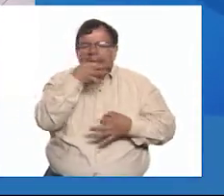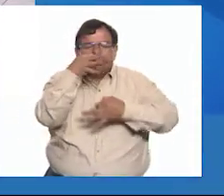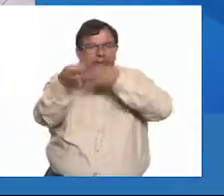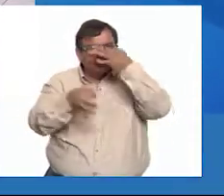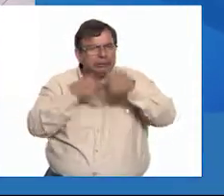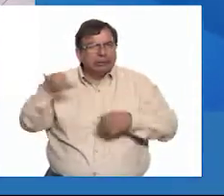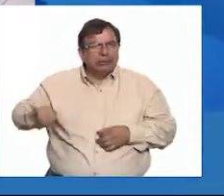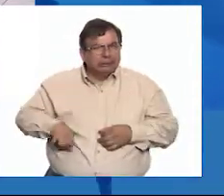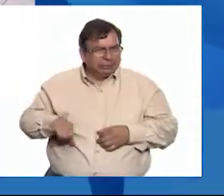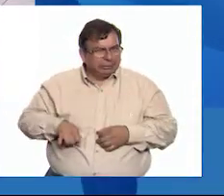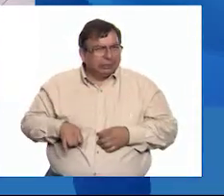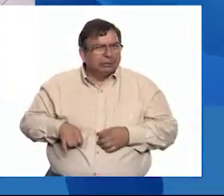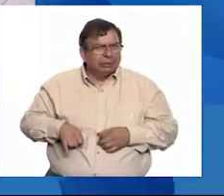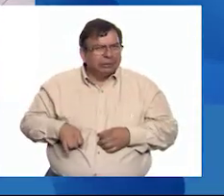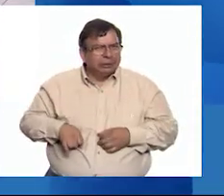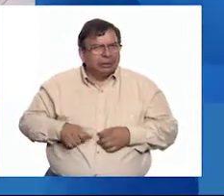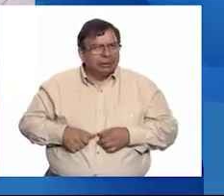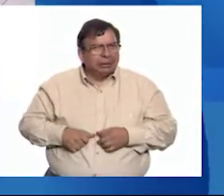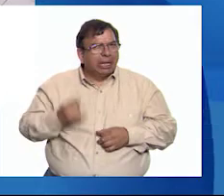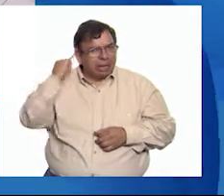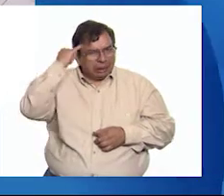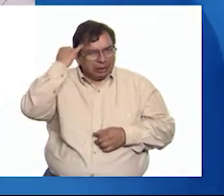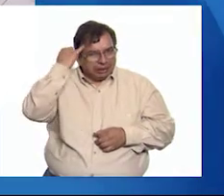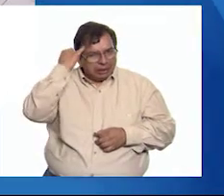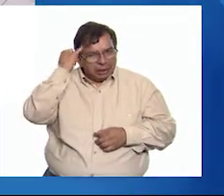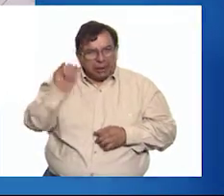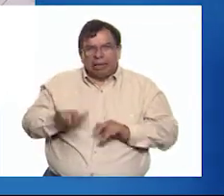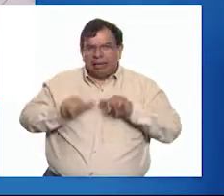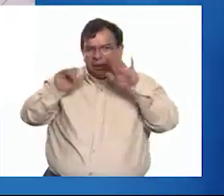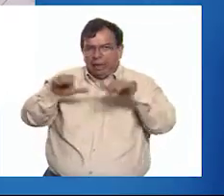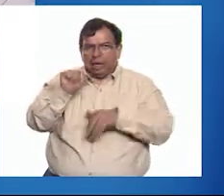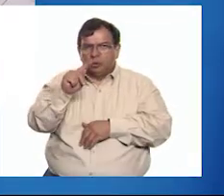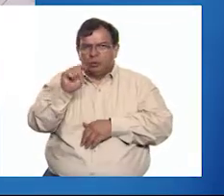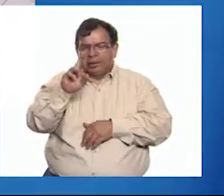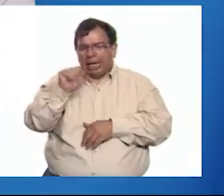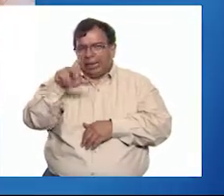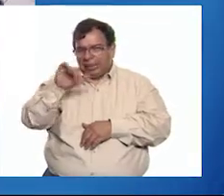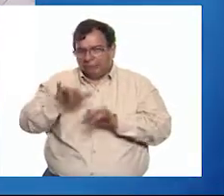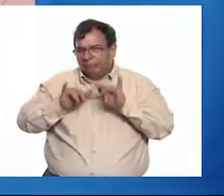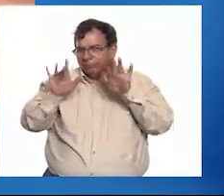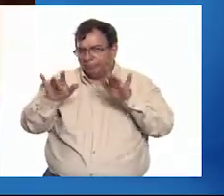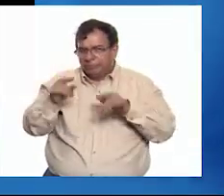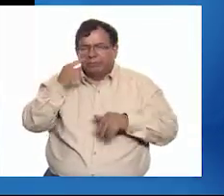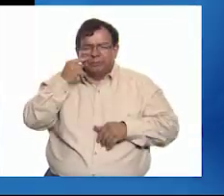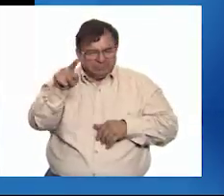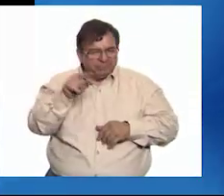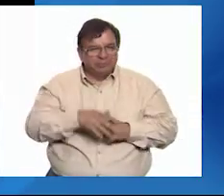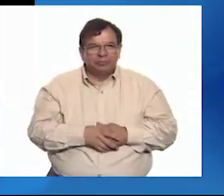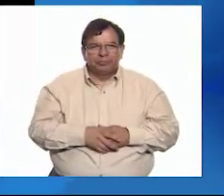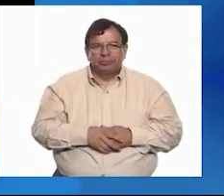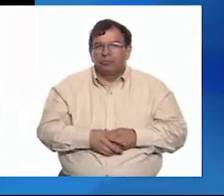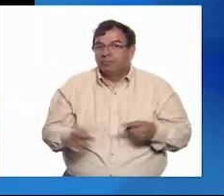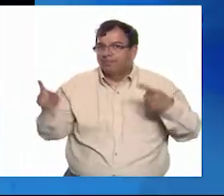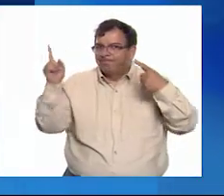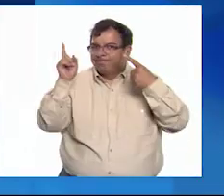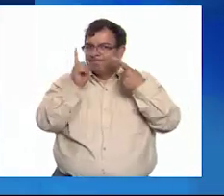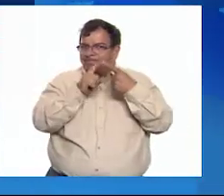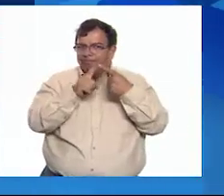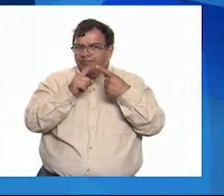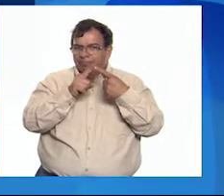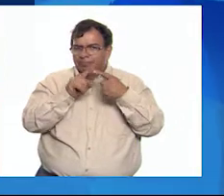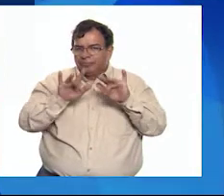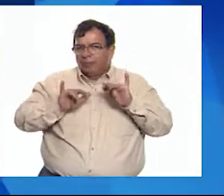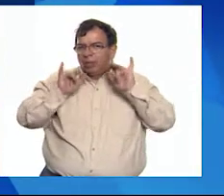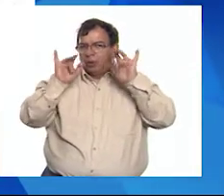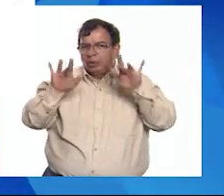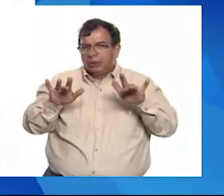interesantes sobre los aborígenes en Australia. ¿Qué les parece si vamos a comenzar? Dato número 1.